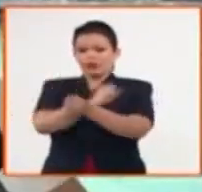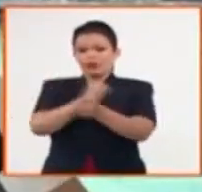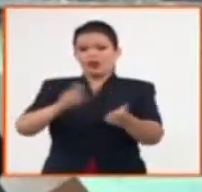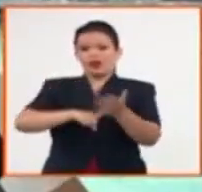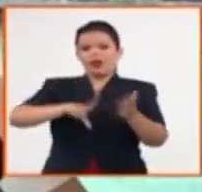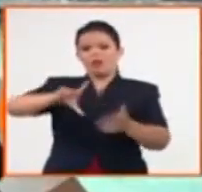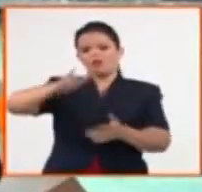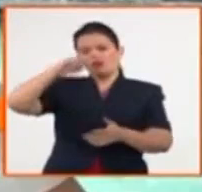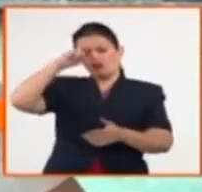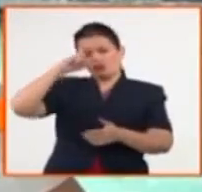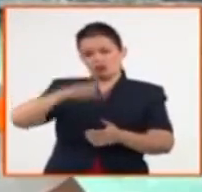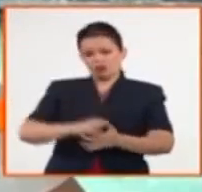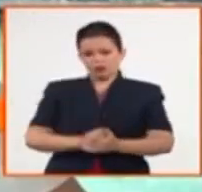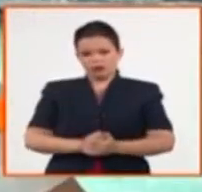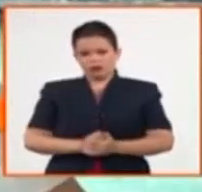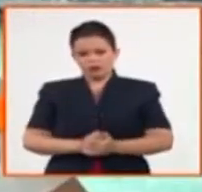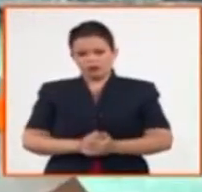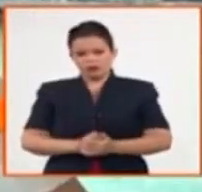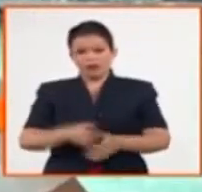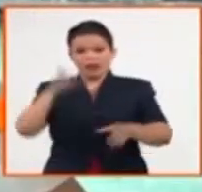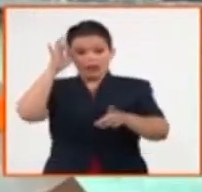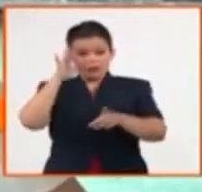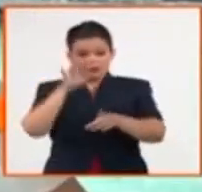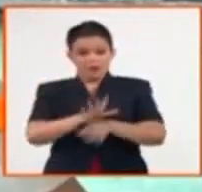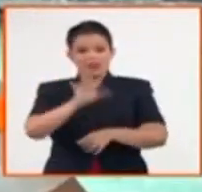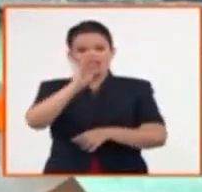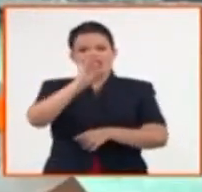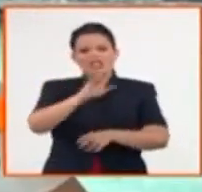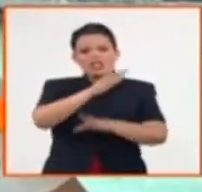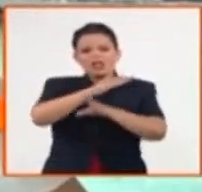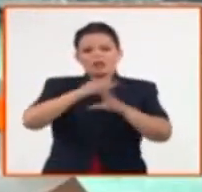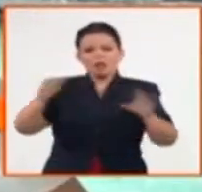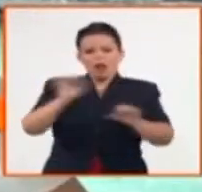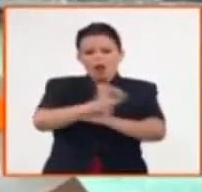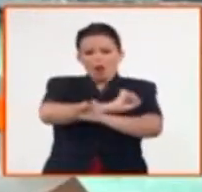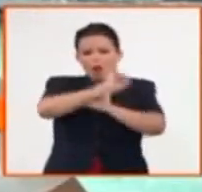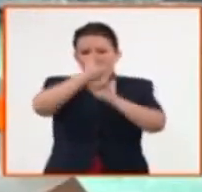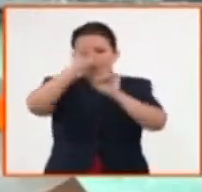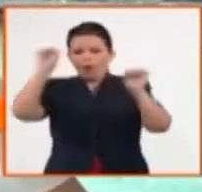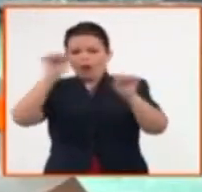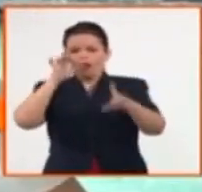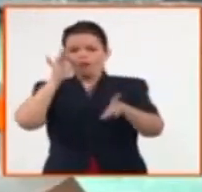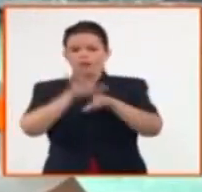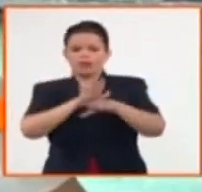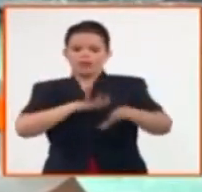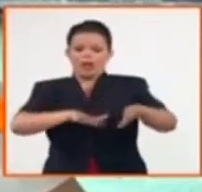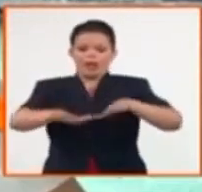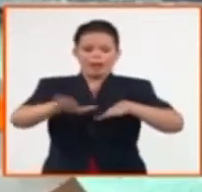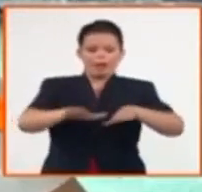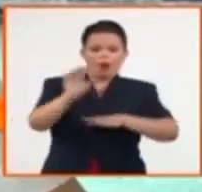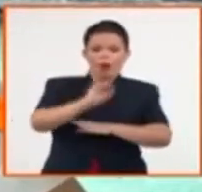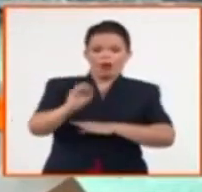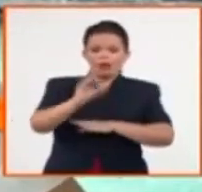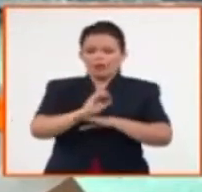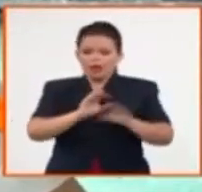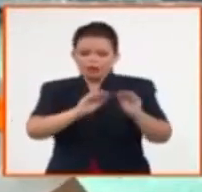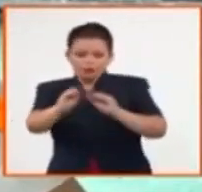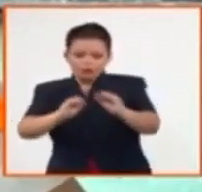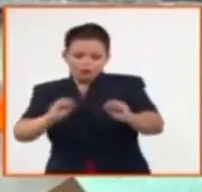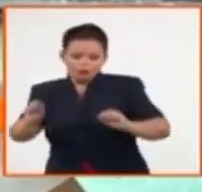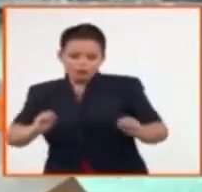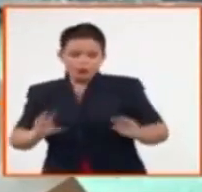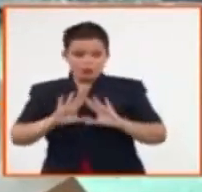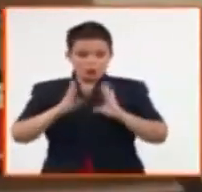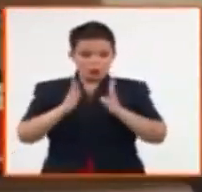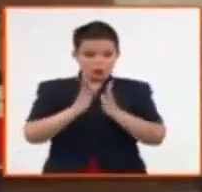Siempre comenzamos 7:30 de la mañana a organizar lo que sería el vacunatorio, donde evaluamos varios médicos con una enfermera y una que